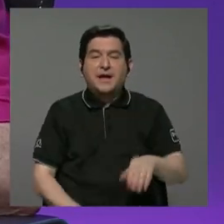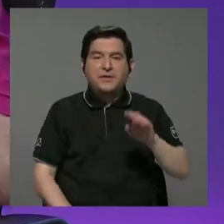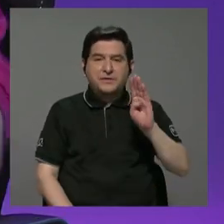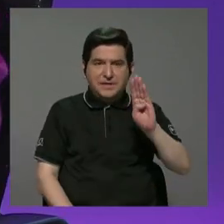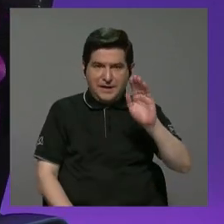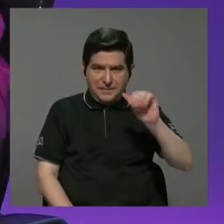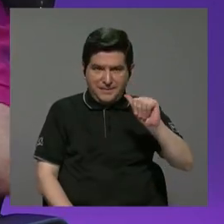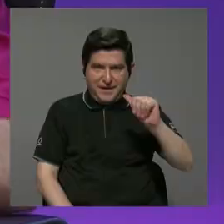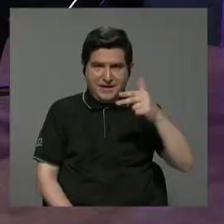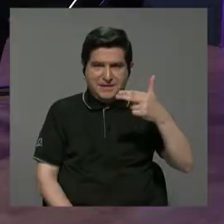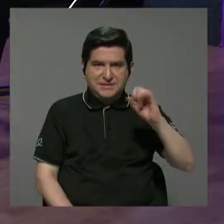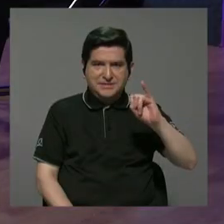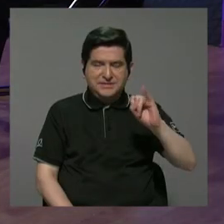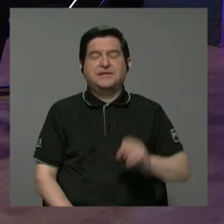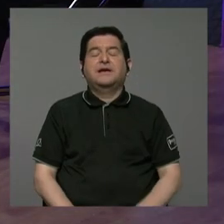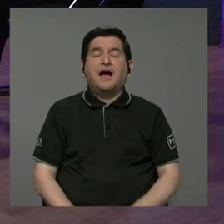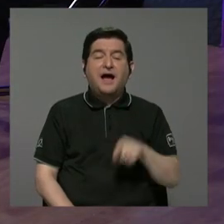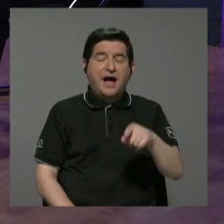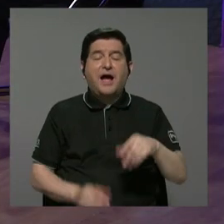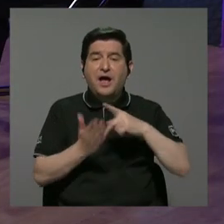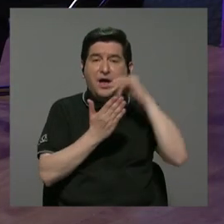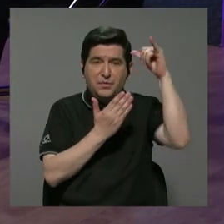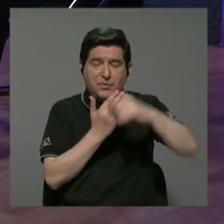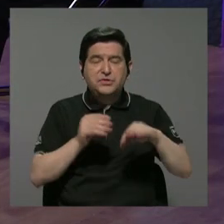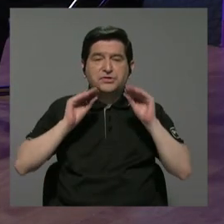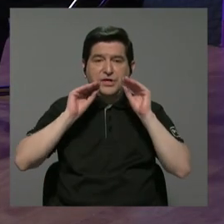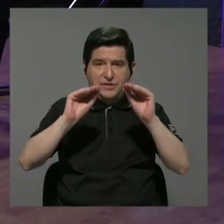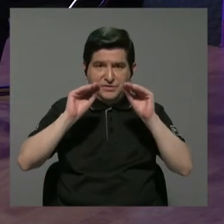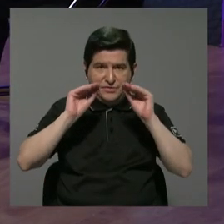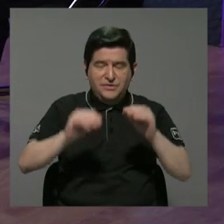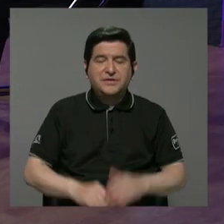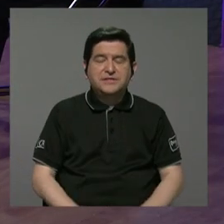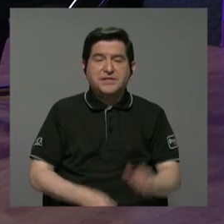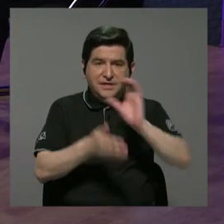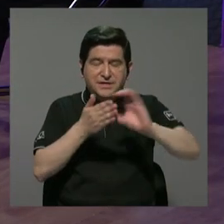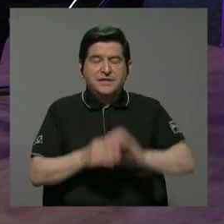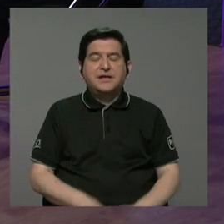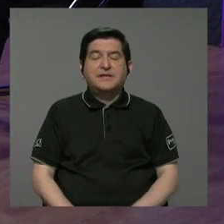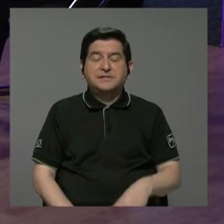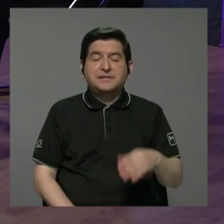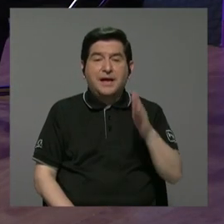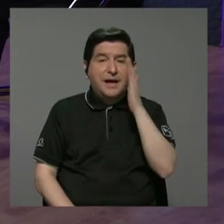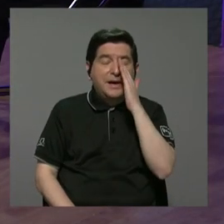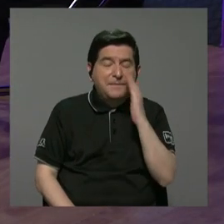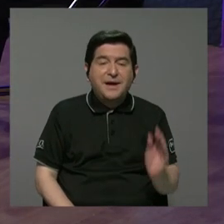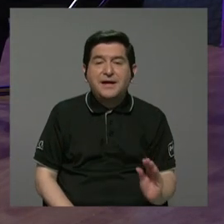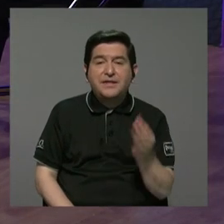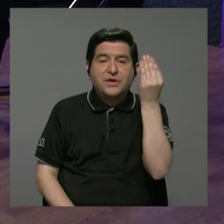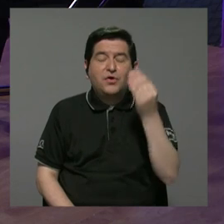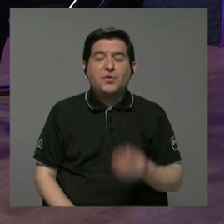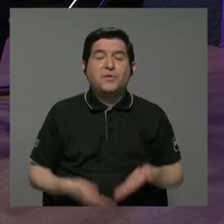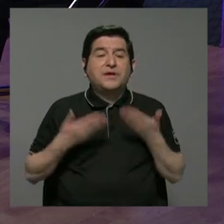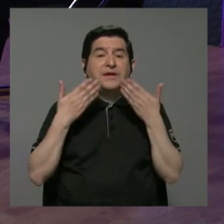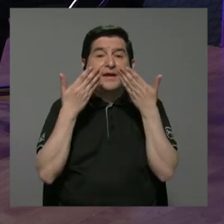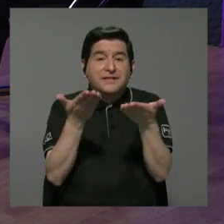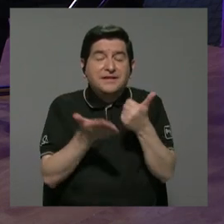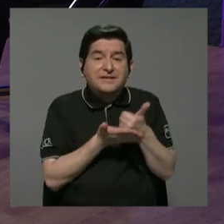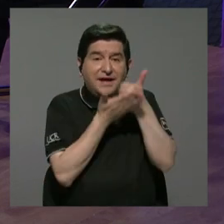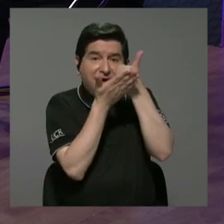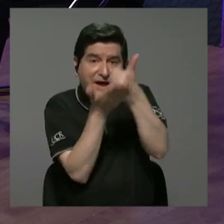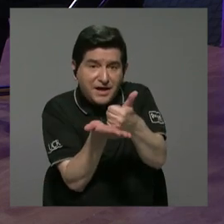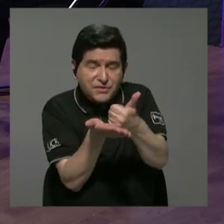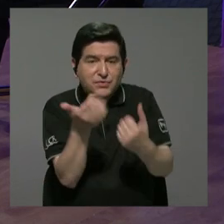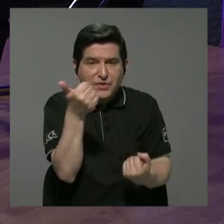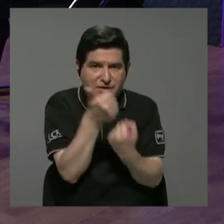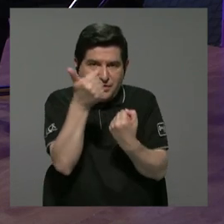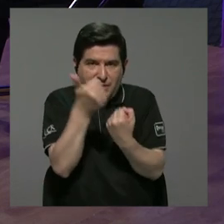proyecto de educación secundaria que acoge a las muchachas que son madres jóvenes y les imparten y les ayudan, les dan